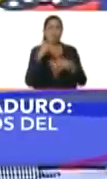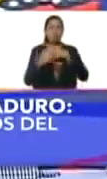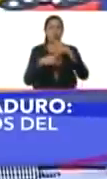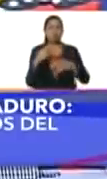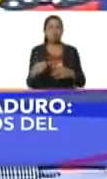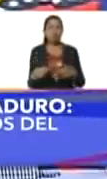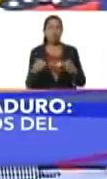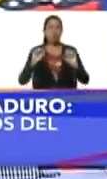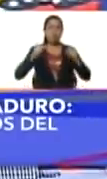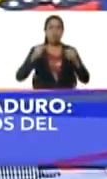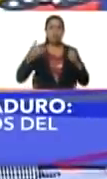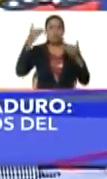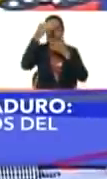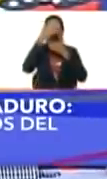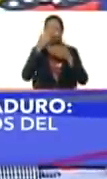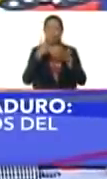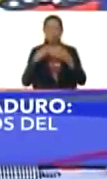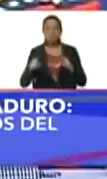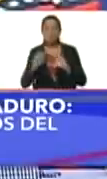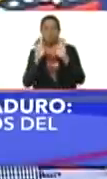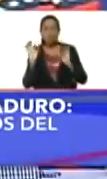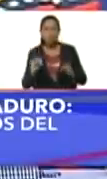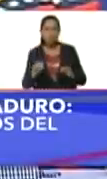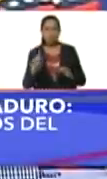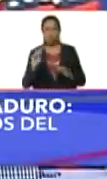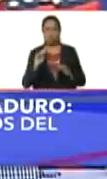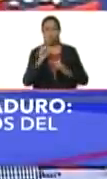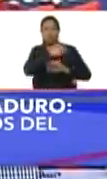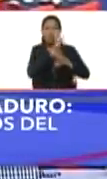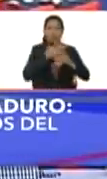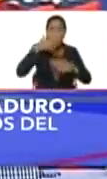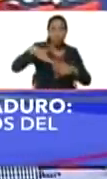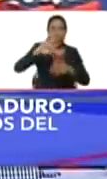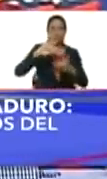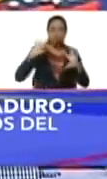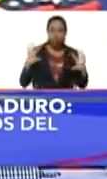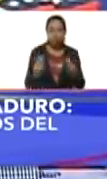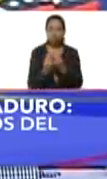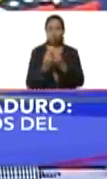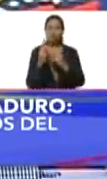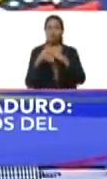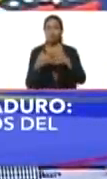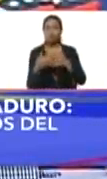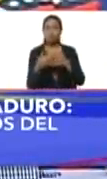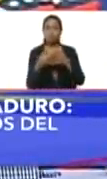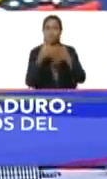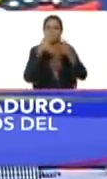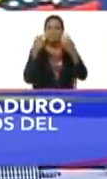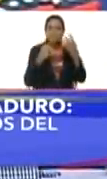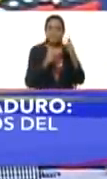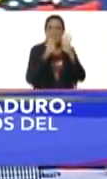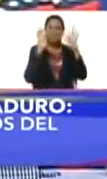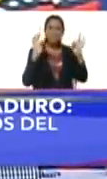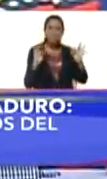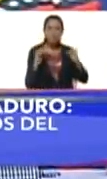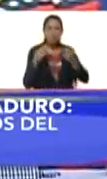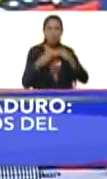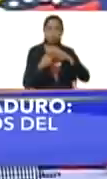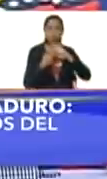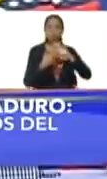colectivos. El poder popular resume una gran diversidad de